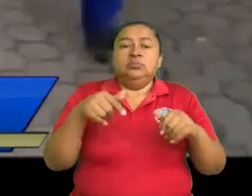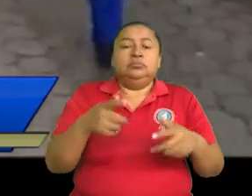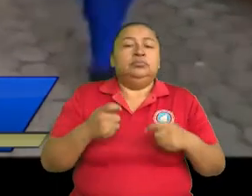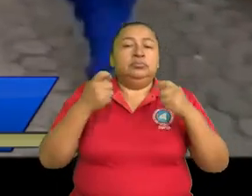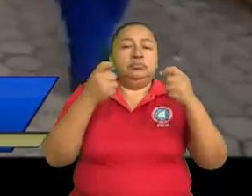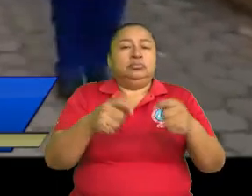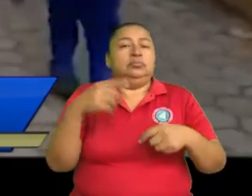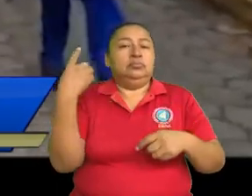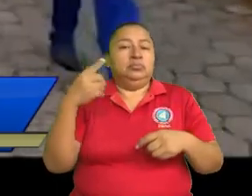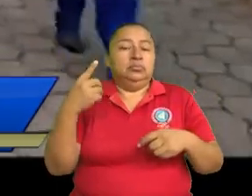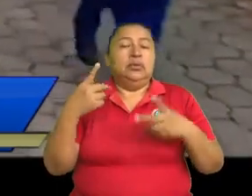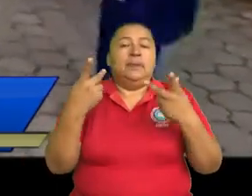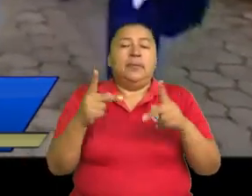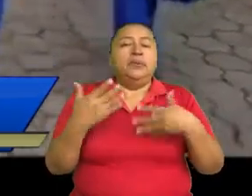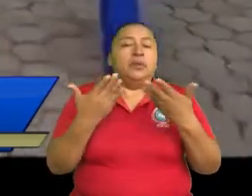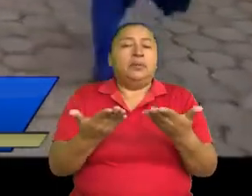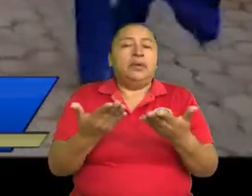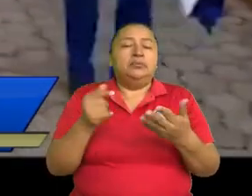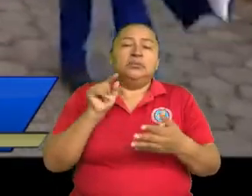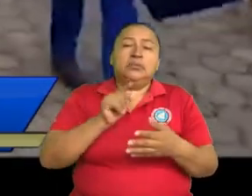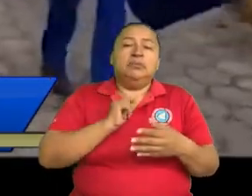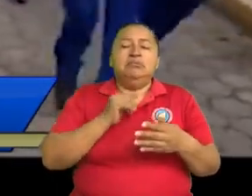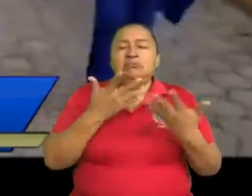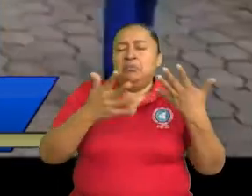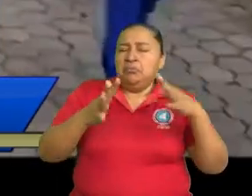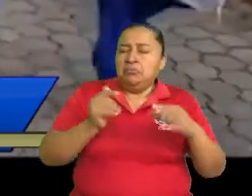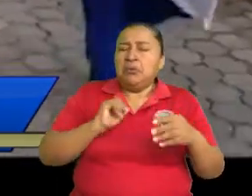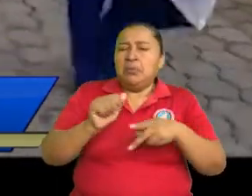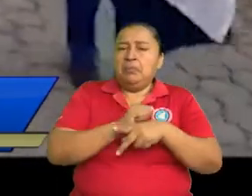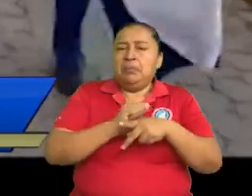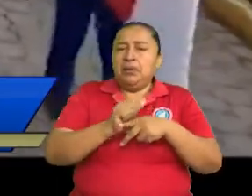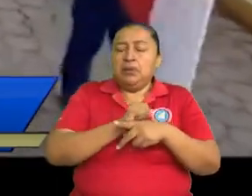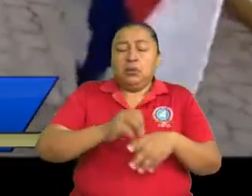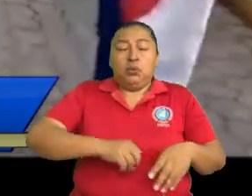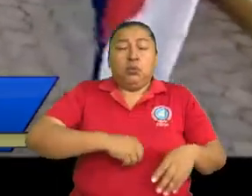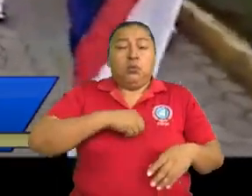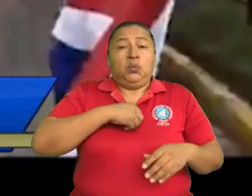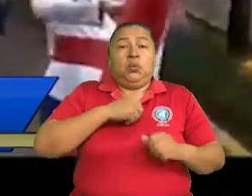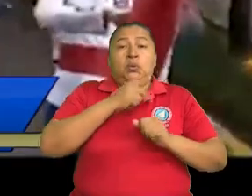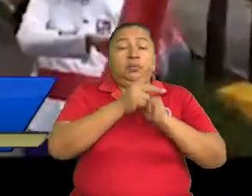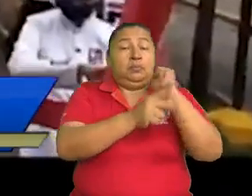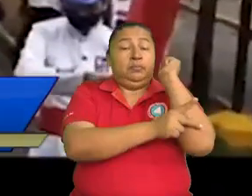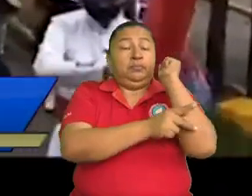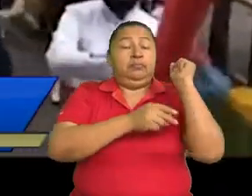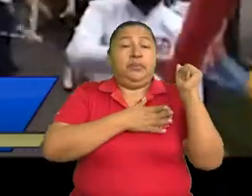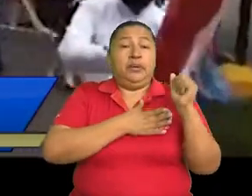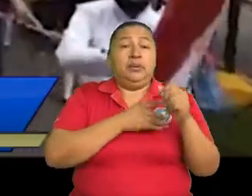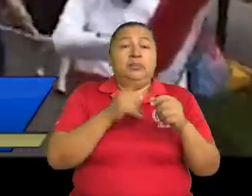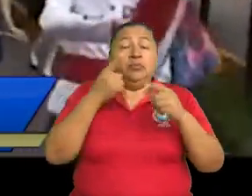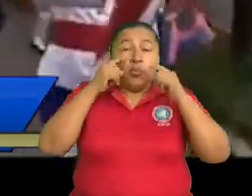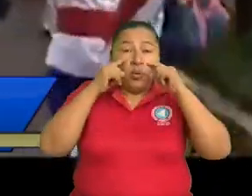restitución de derechos, pero también en medio de esta ejecución de la campaña Orgullo Patrio, medidas de sanidad,